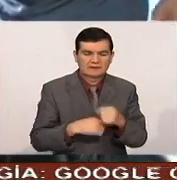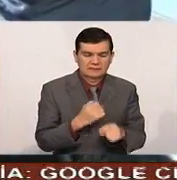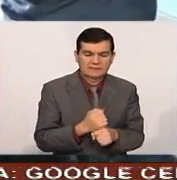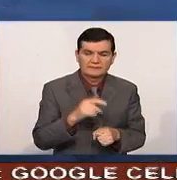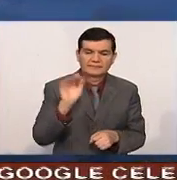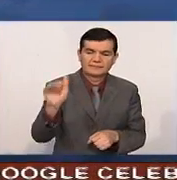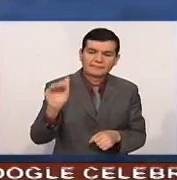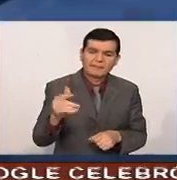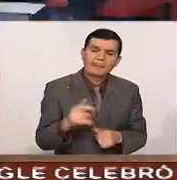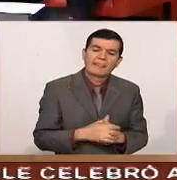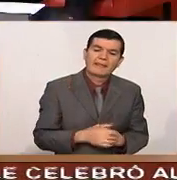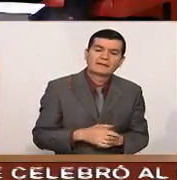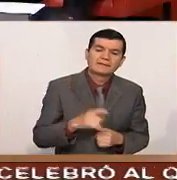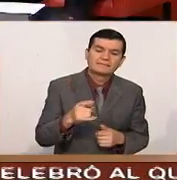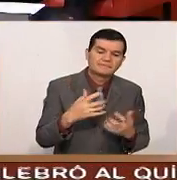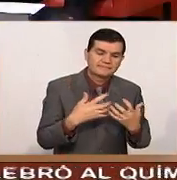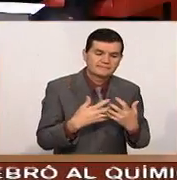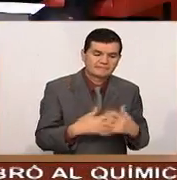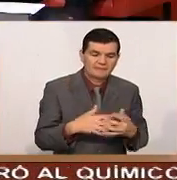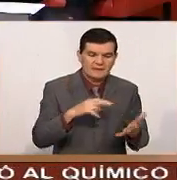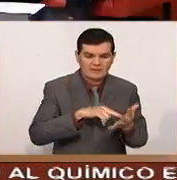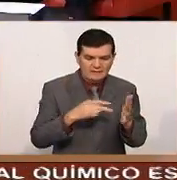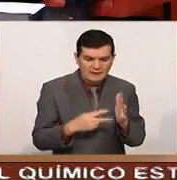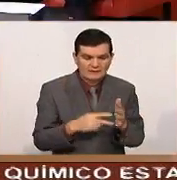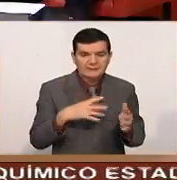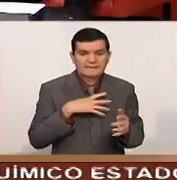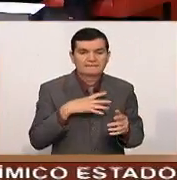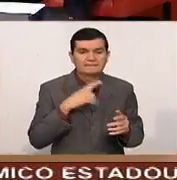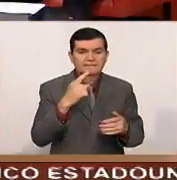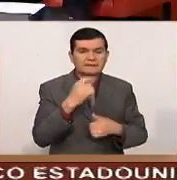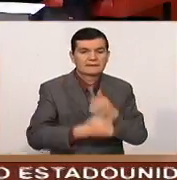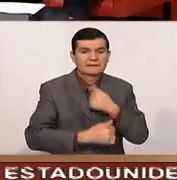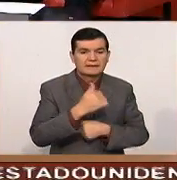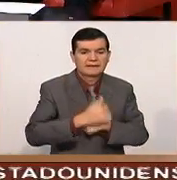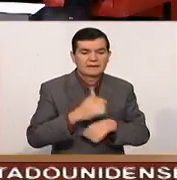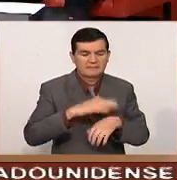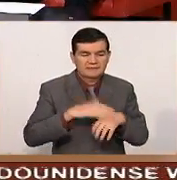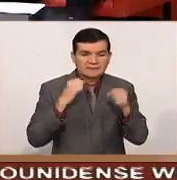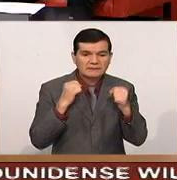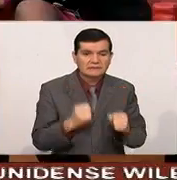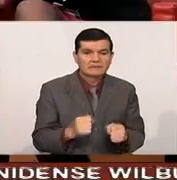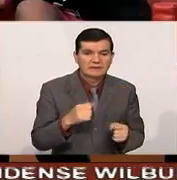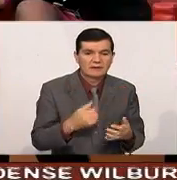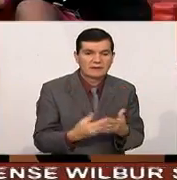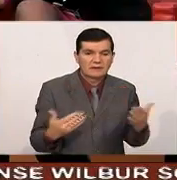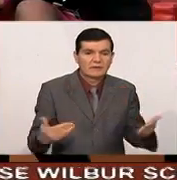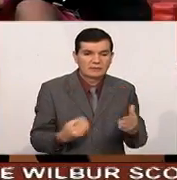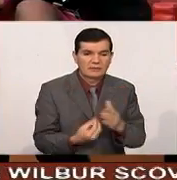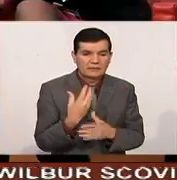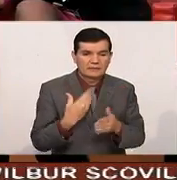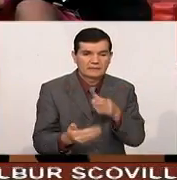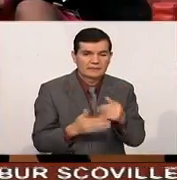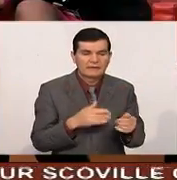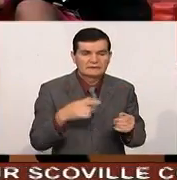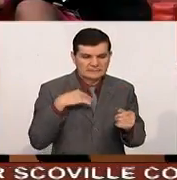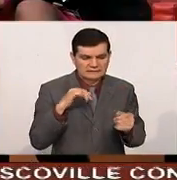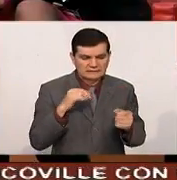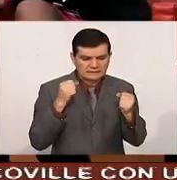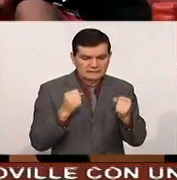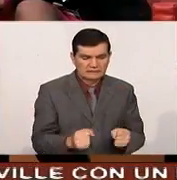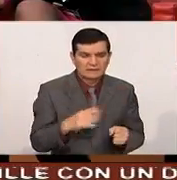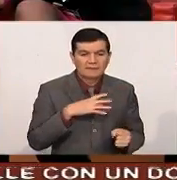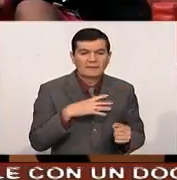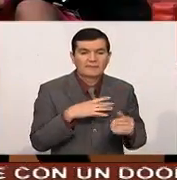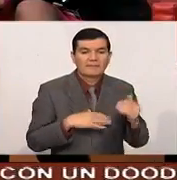Doctor, en general la ingeniería es una de las carreras más prometedoras hoy en día, ¿no? Definitivamente tiene las